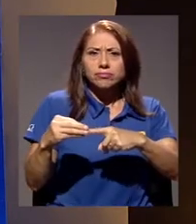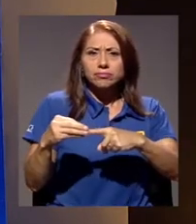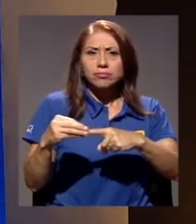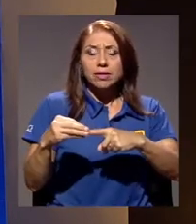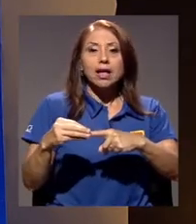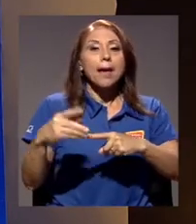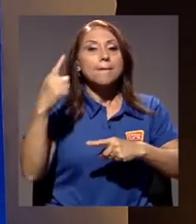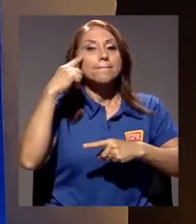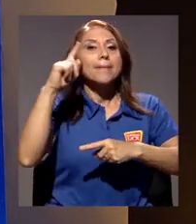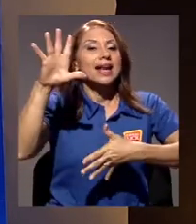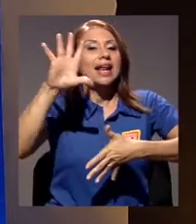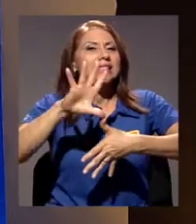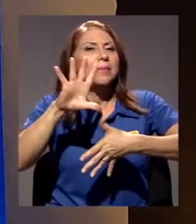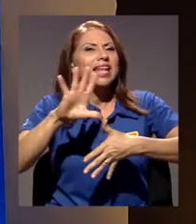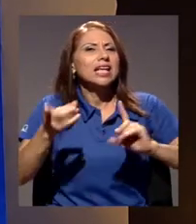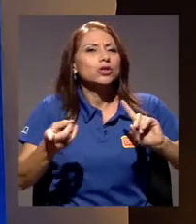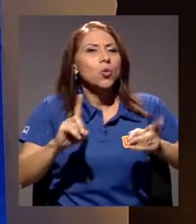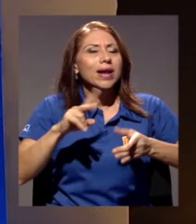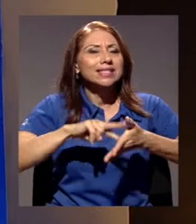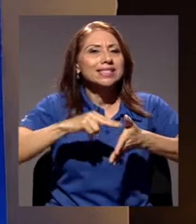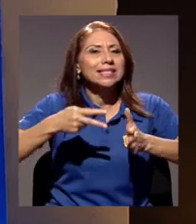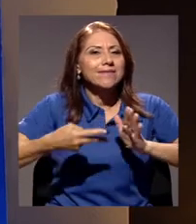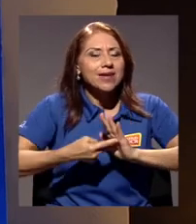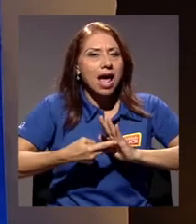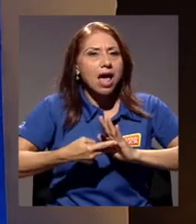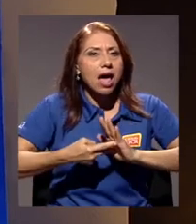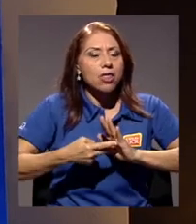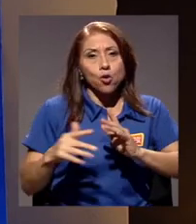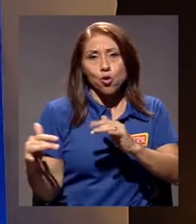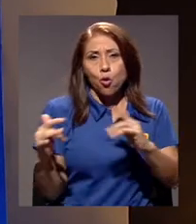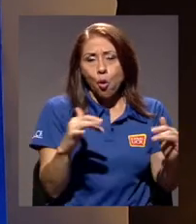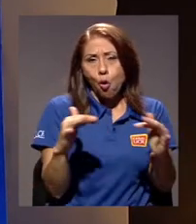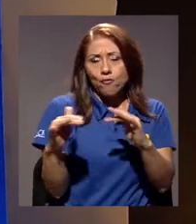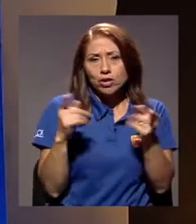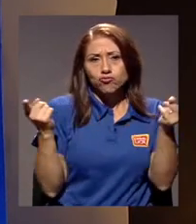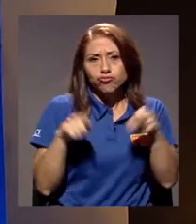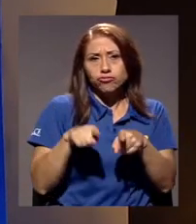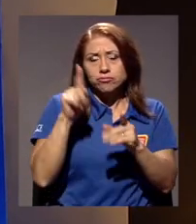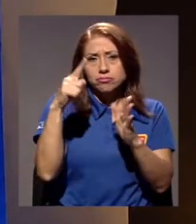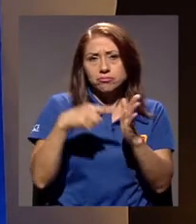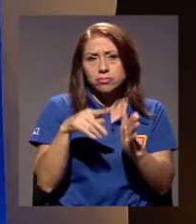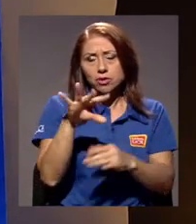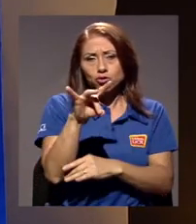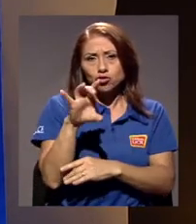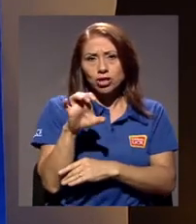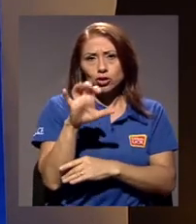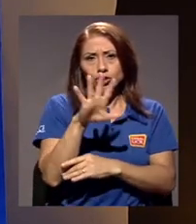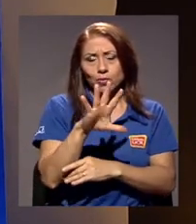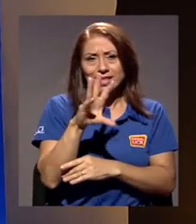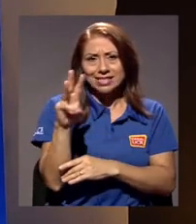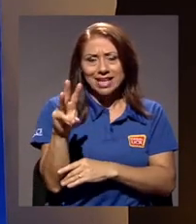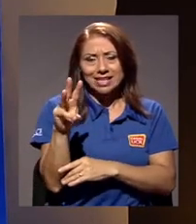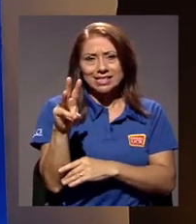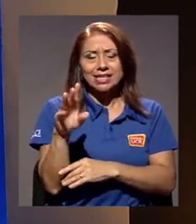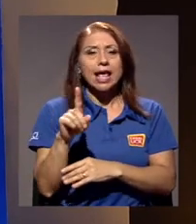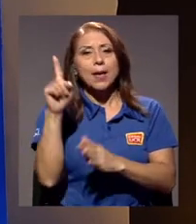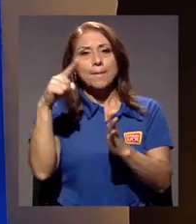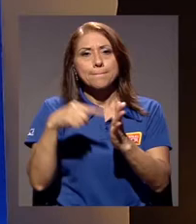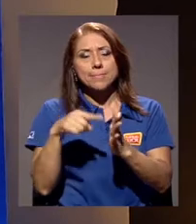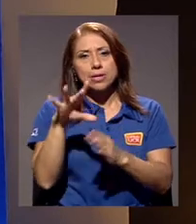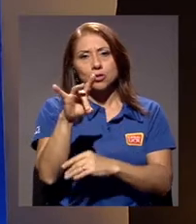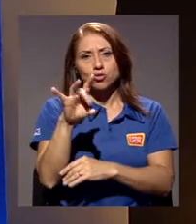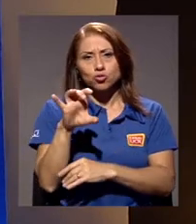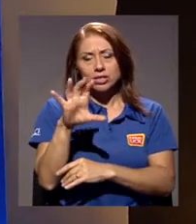américas de el conflicto que se vivió en 1856 y 1857